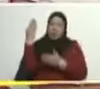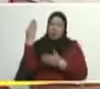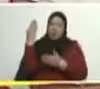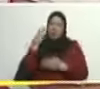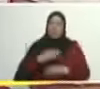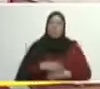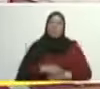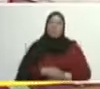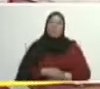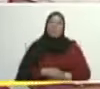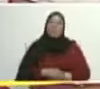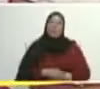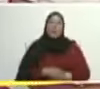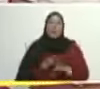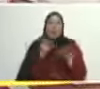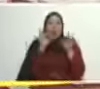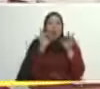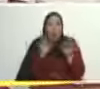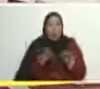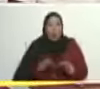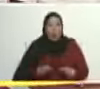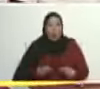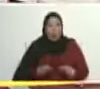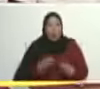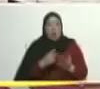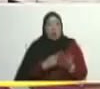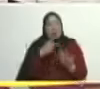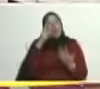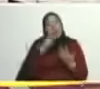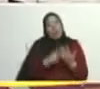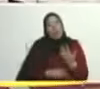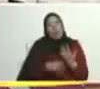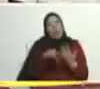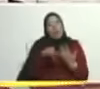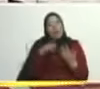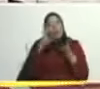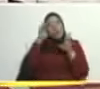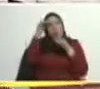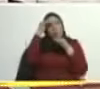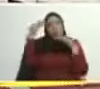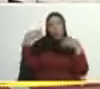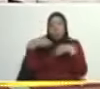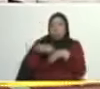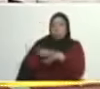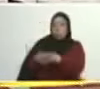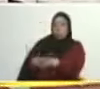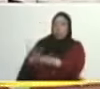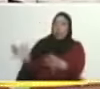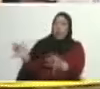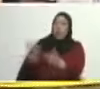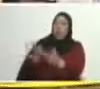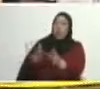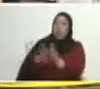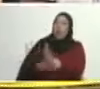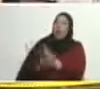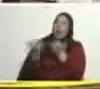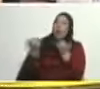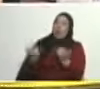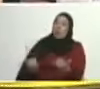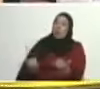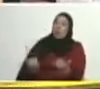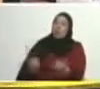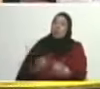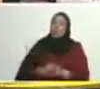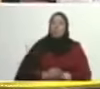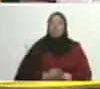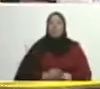nosotros tenemos que concretar los planes para la interconexión aérea. Y